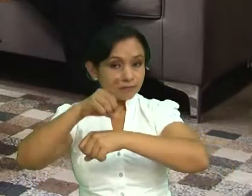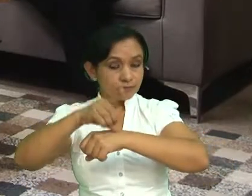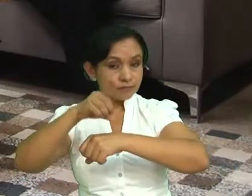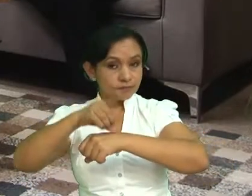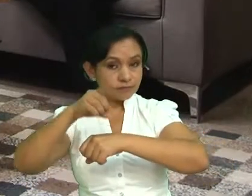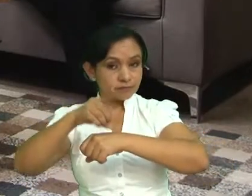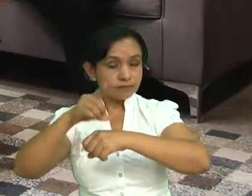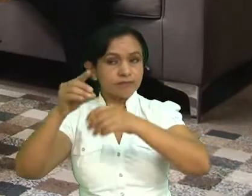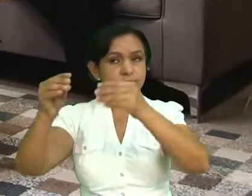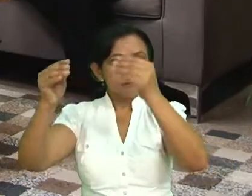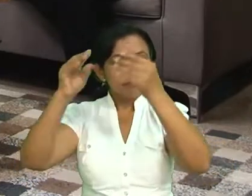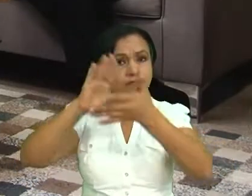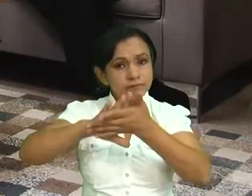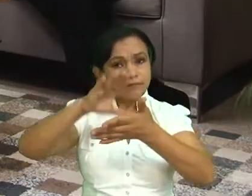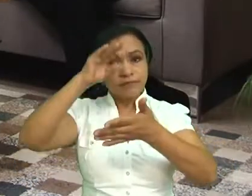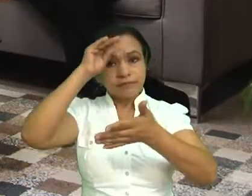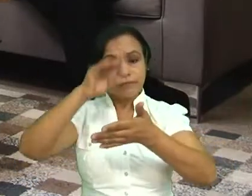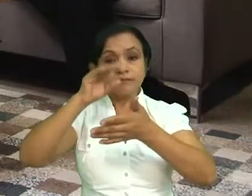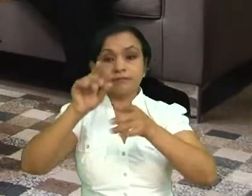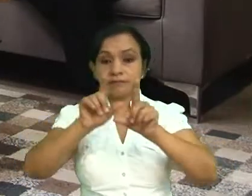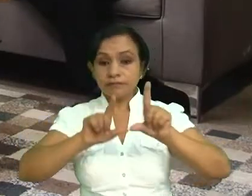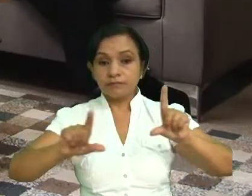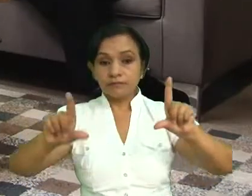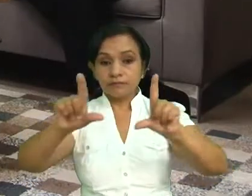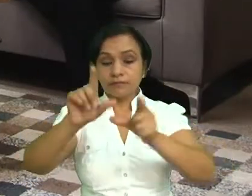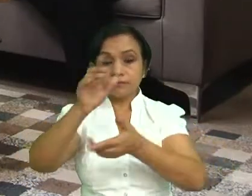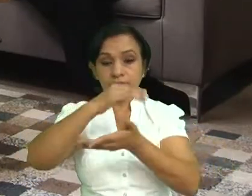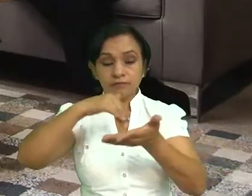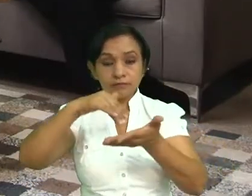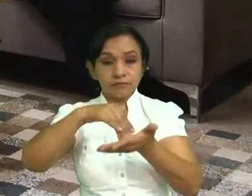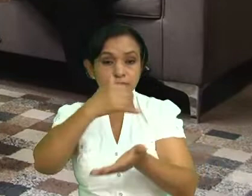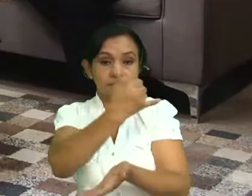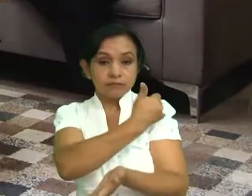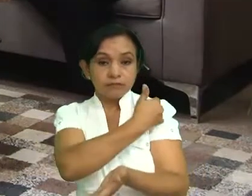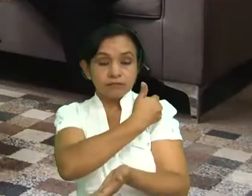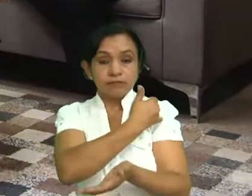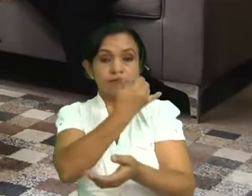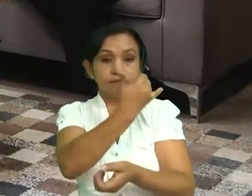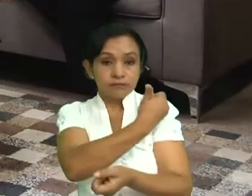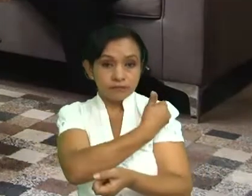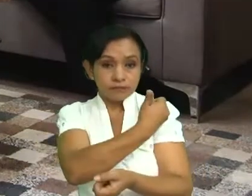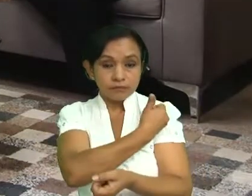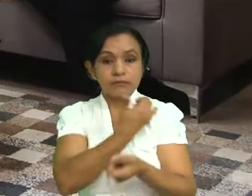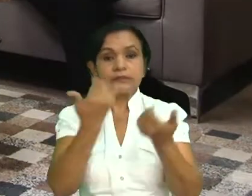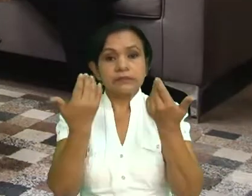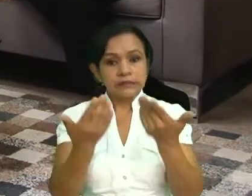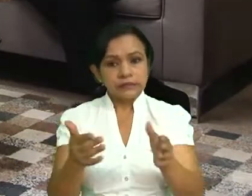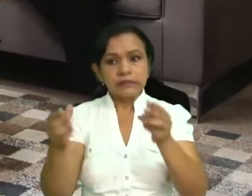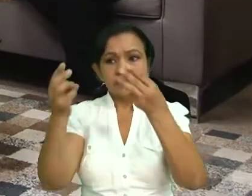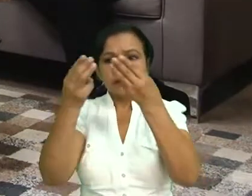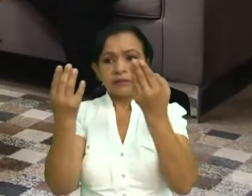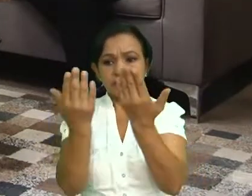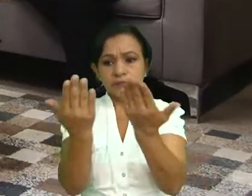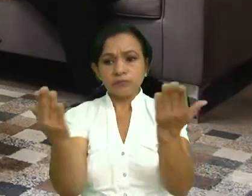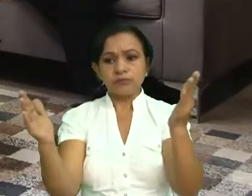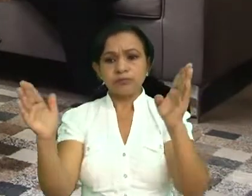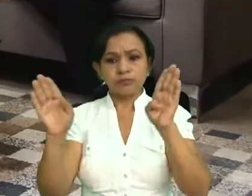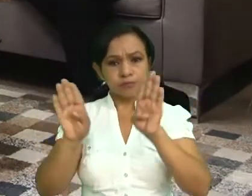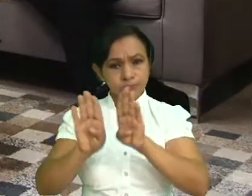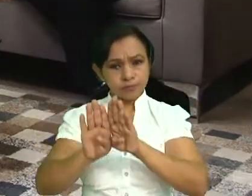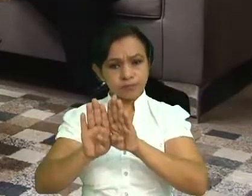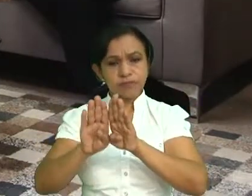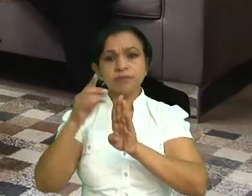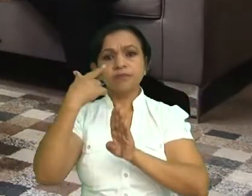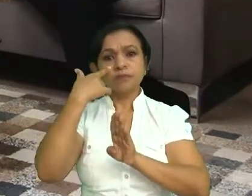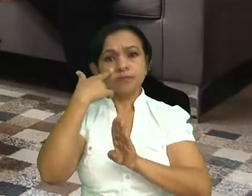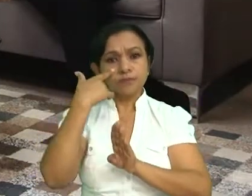está preparado, ¿verdad? Una unidad de salud hospitalaria donde nosotros ya tenemos el equipamiento que ustedes han podido conocer a través de